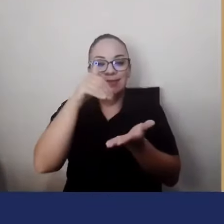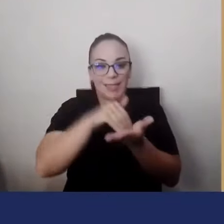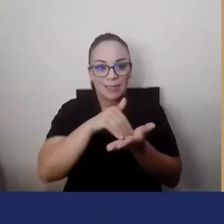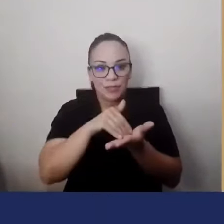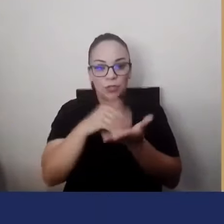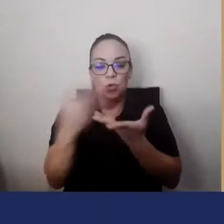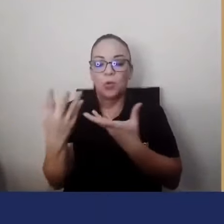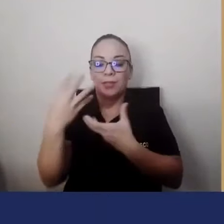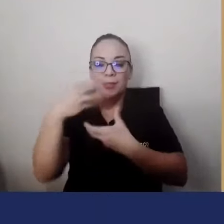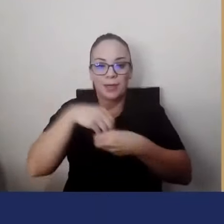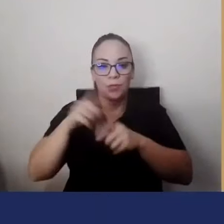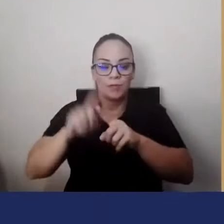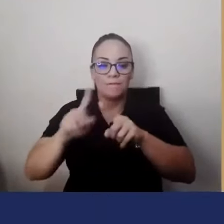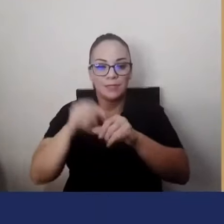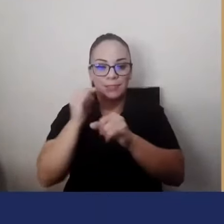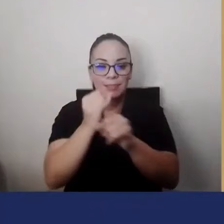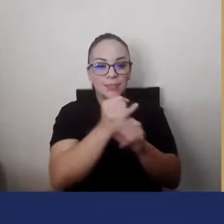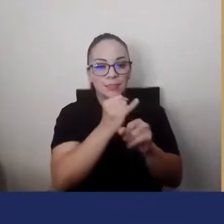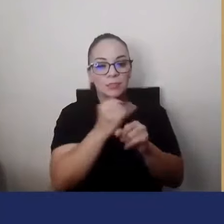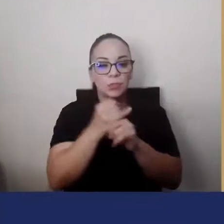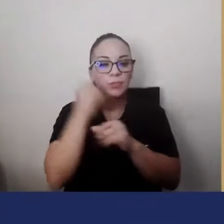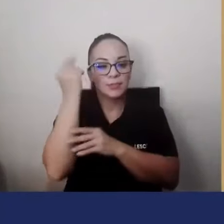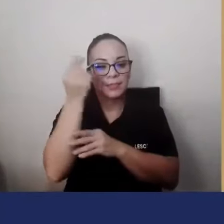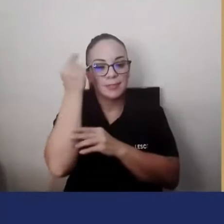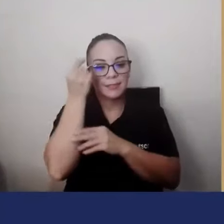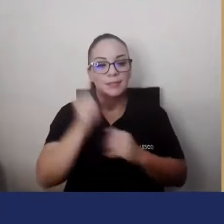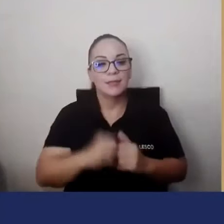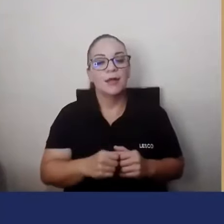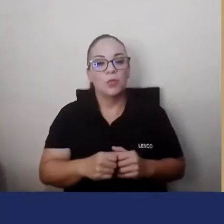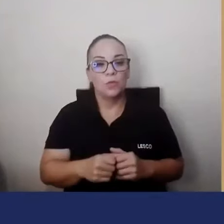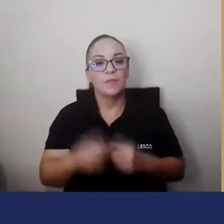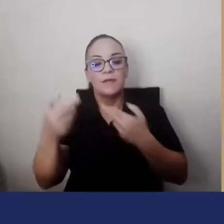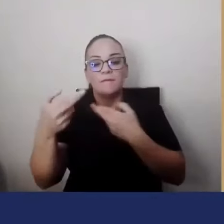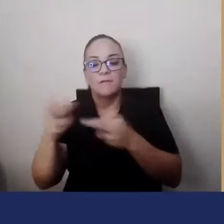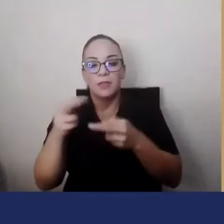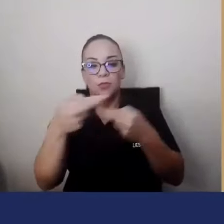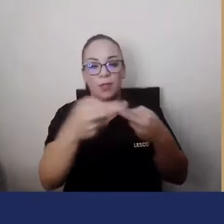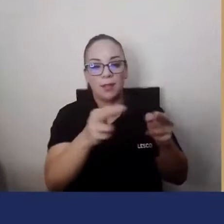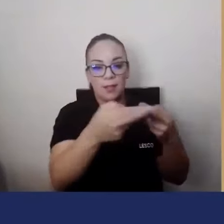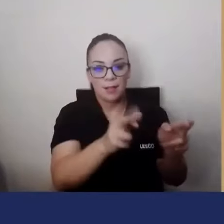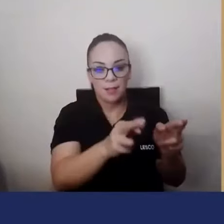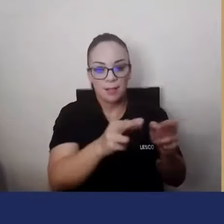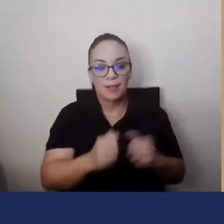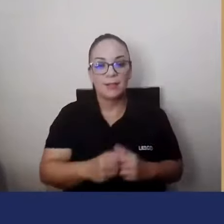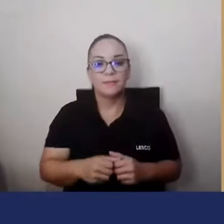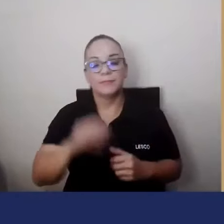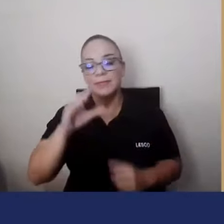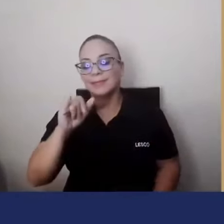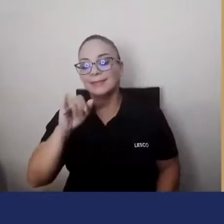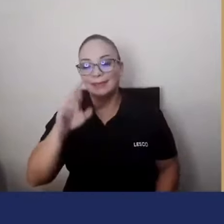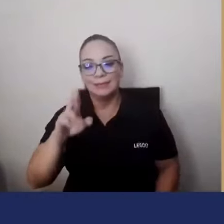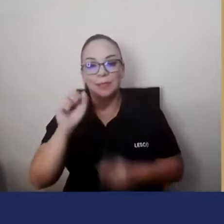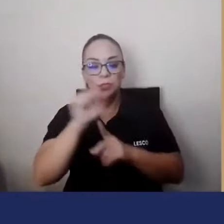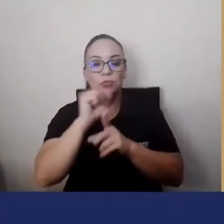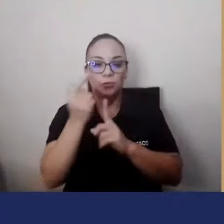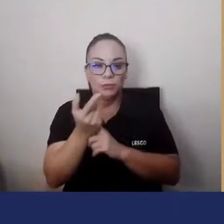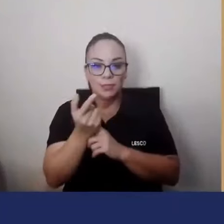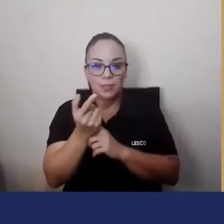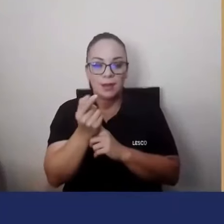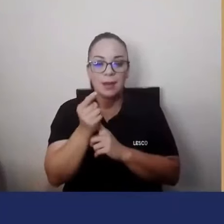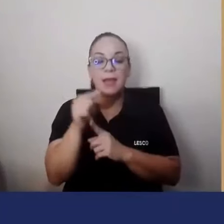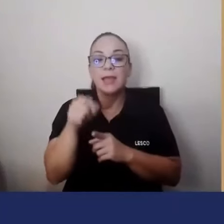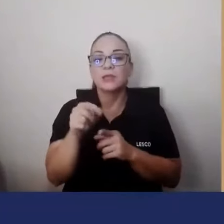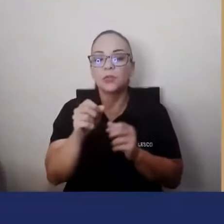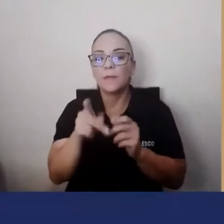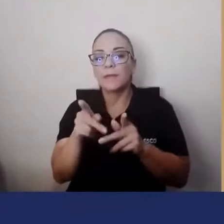diferentes instituciones del Estado a nivel regional. El CIR Social nos permite, de manera